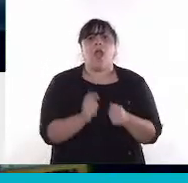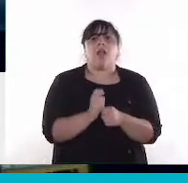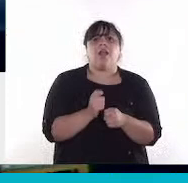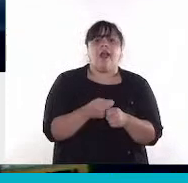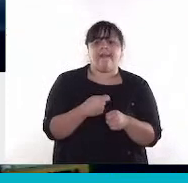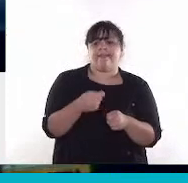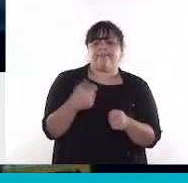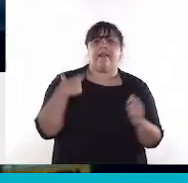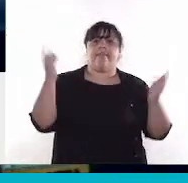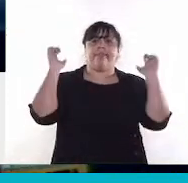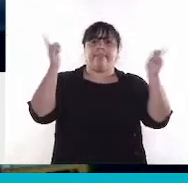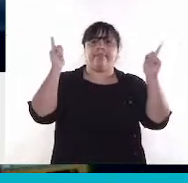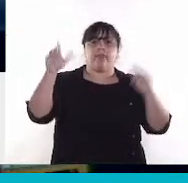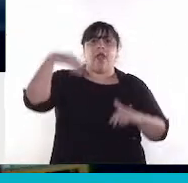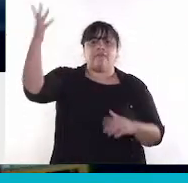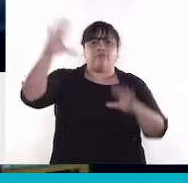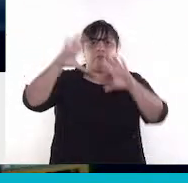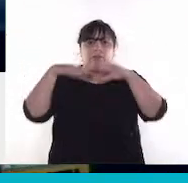de joda en el exterior.